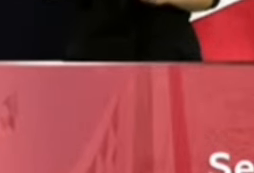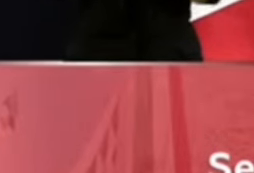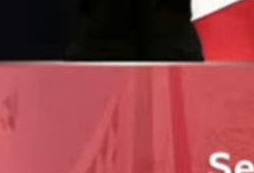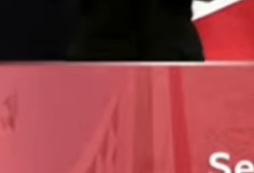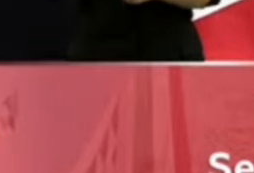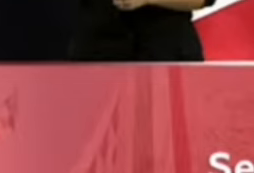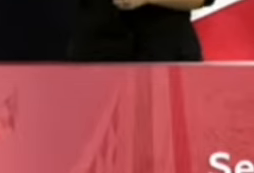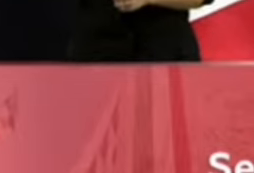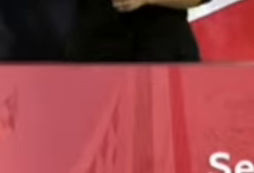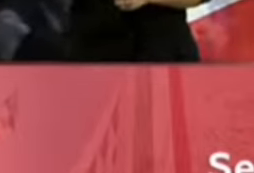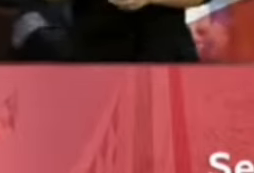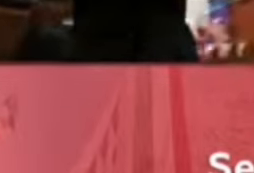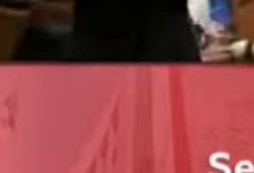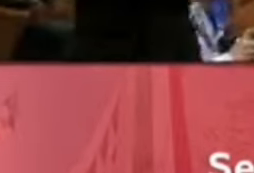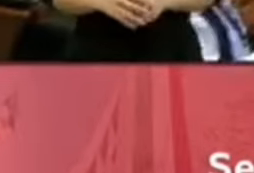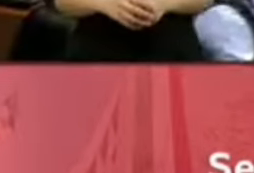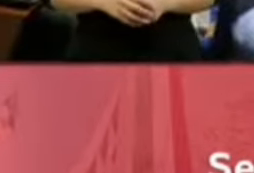objeto?